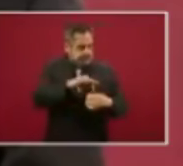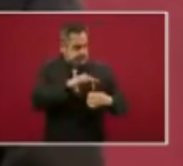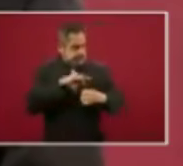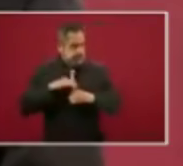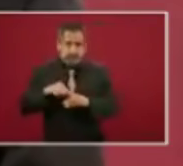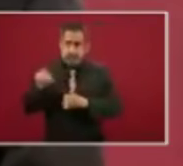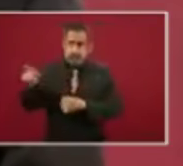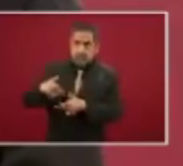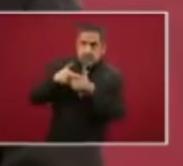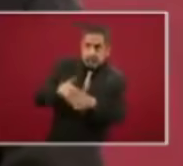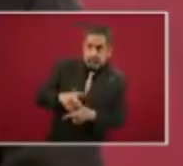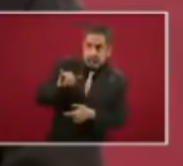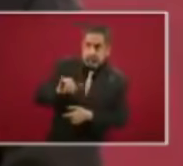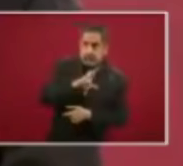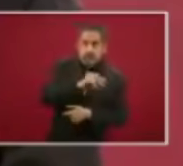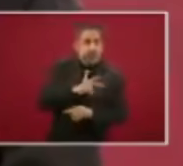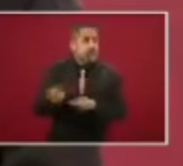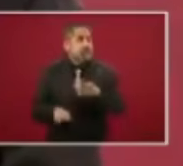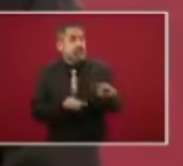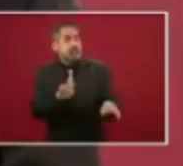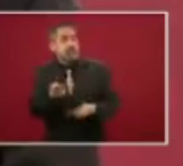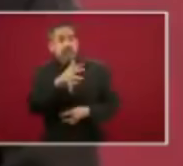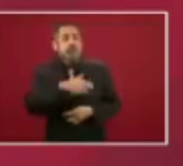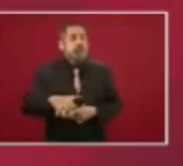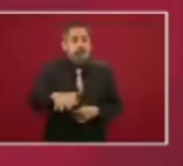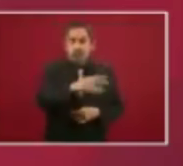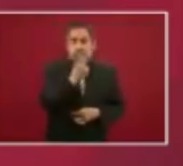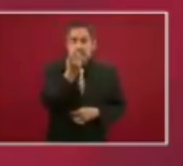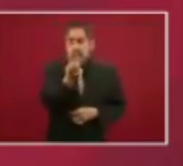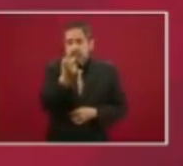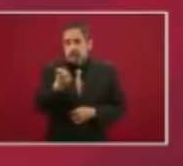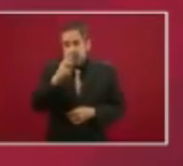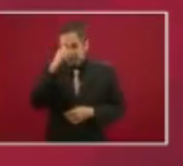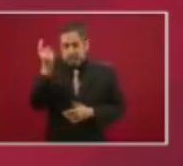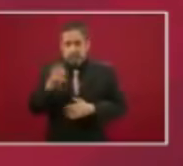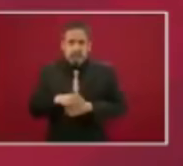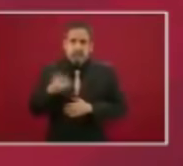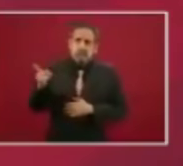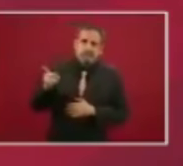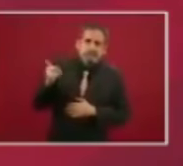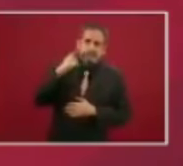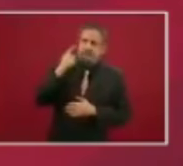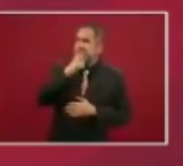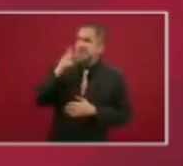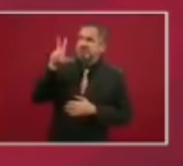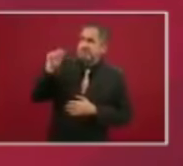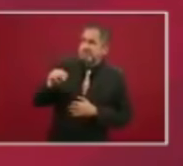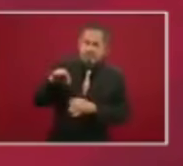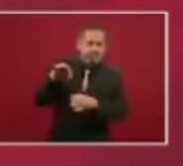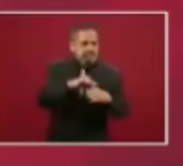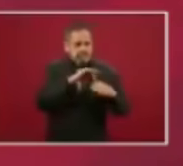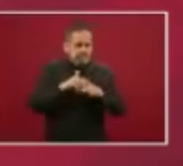Se va a aplicar el ejercicio de revocación de mandato.